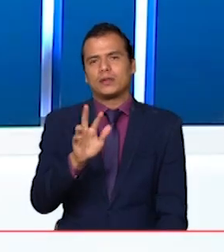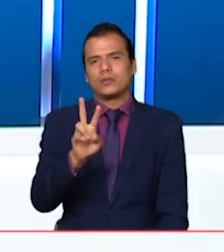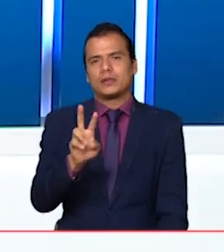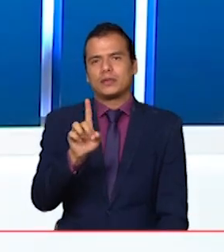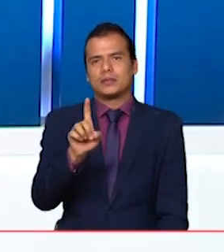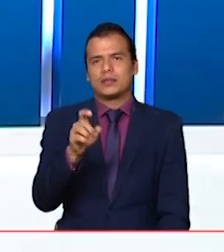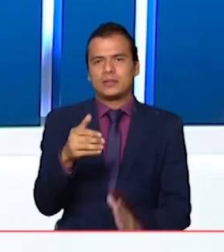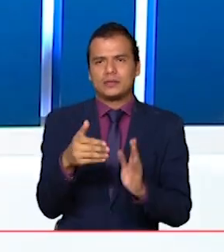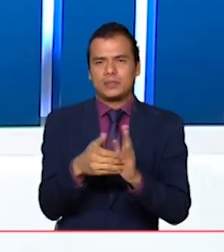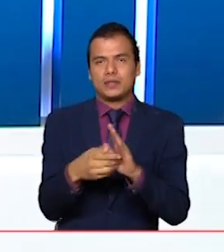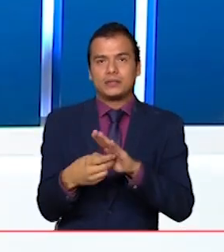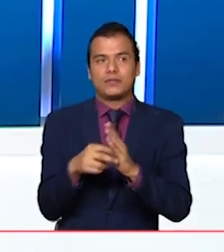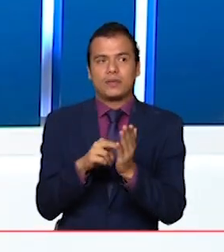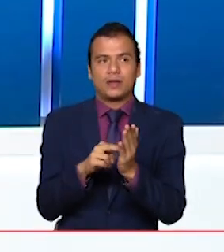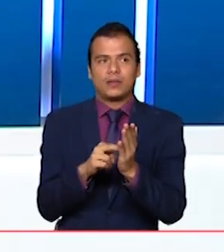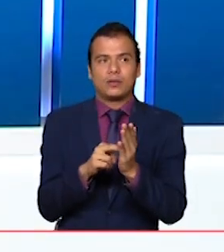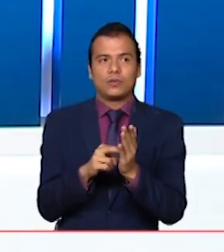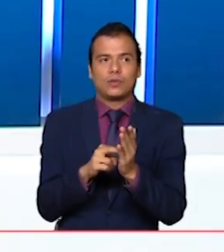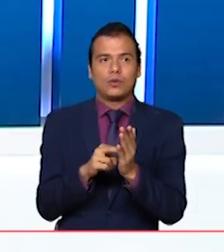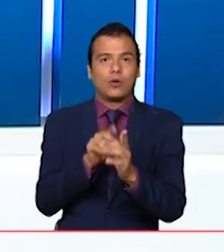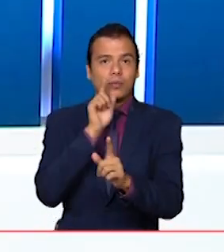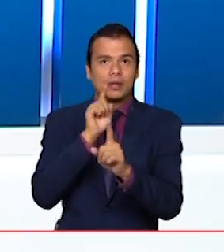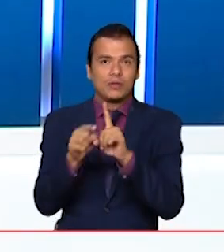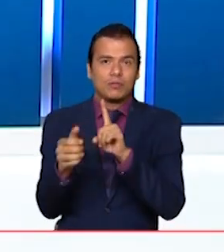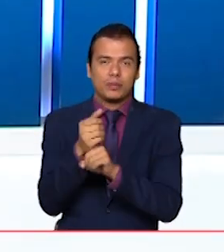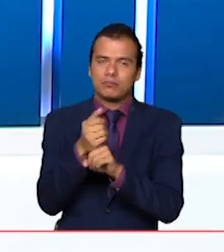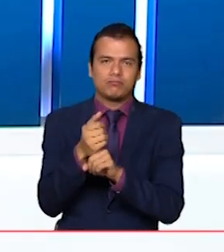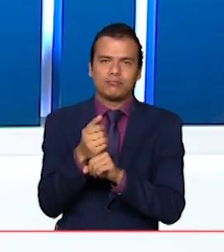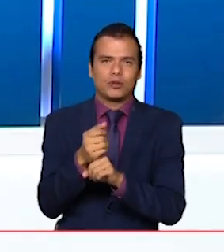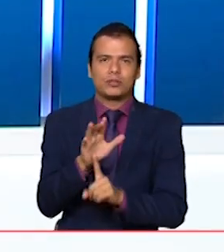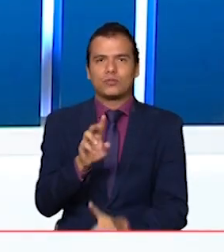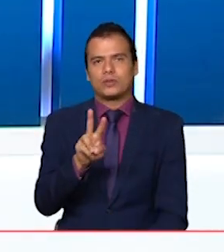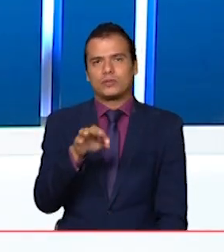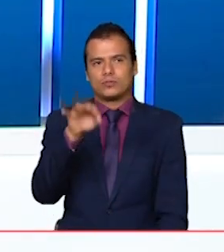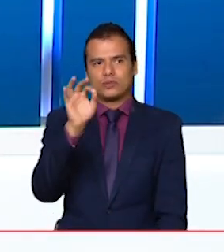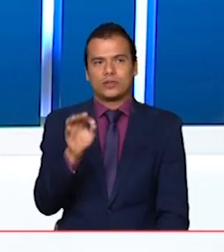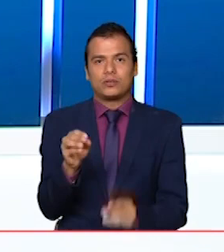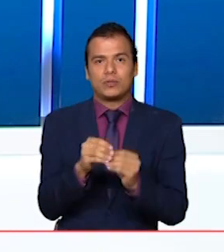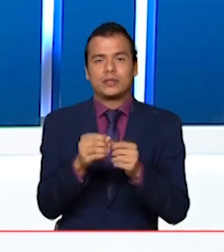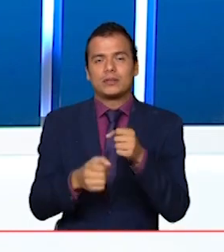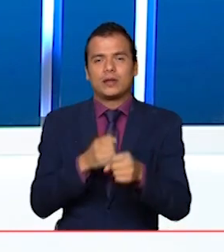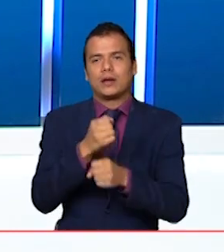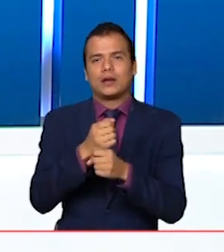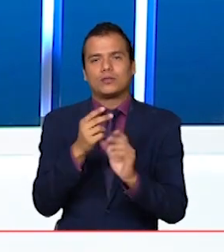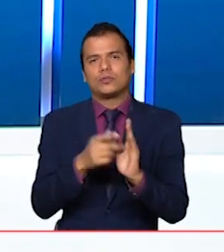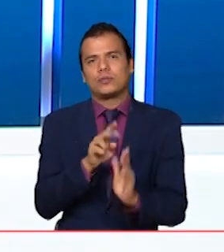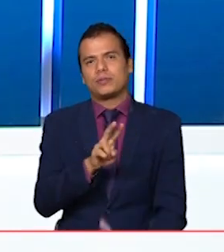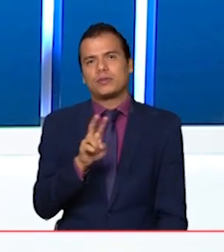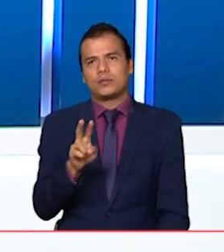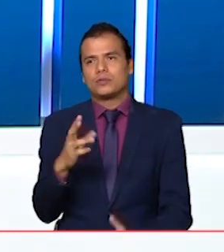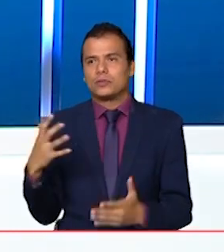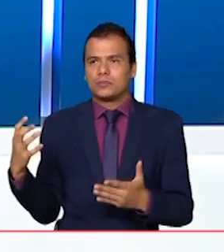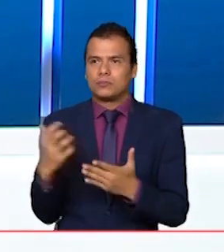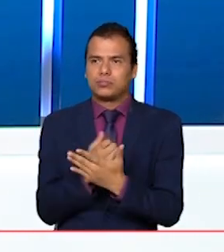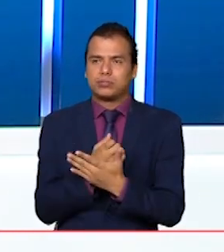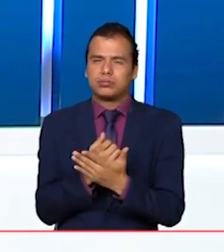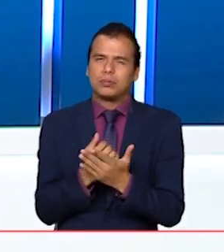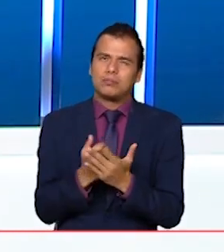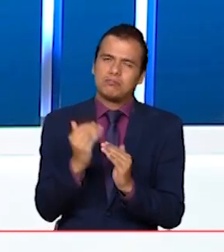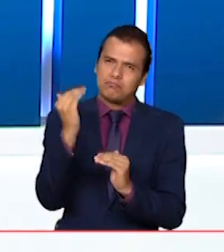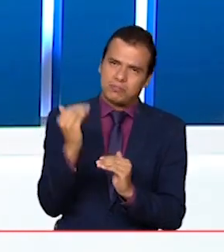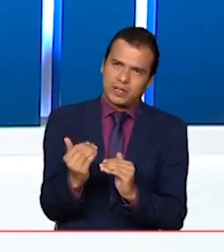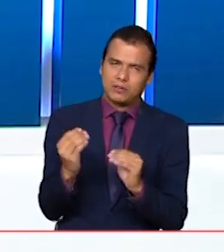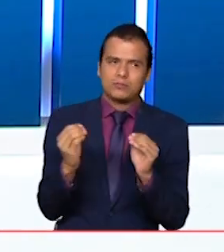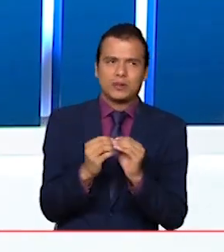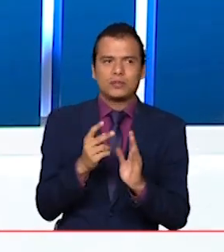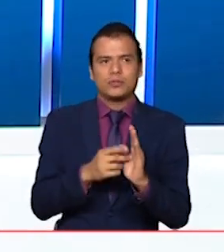el 52% de la meta. En 2022 tampoco mejoró mucho la recuperación de la cartera y para 2023 hubo